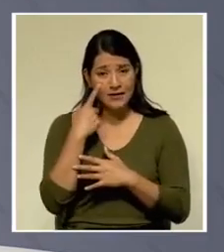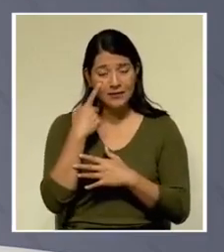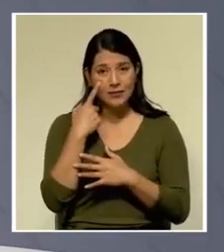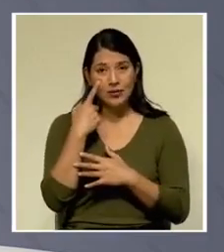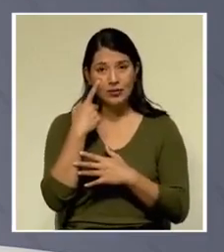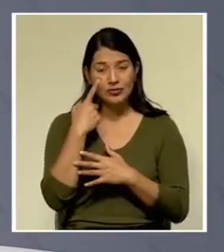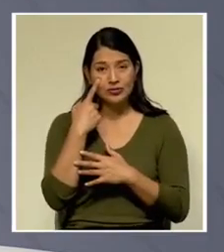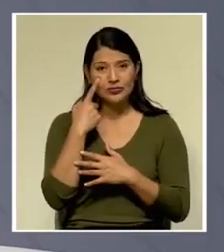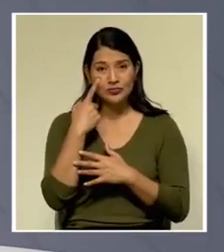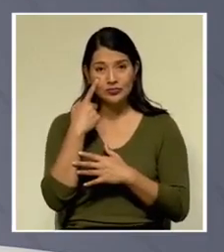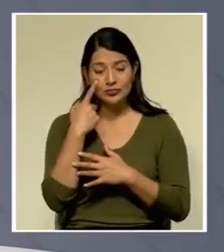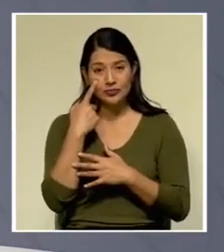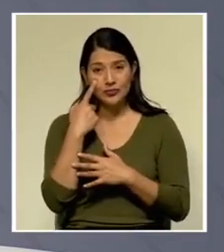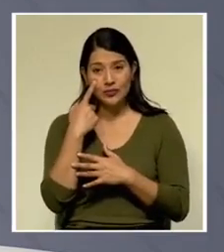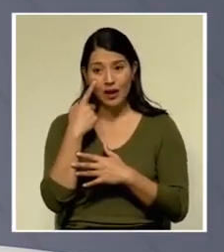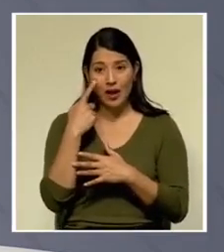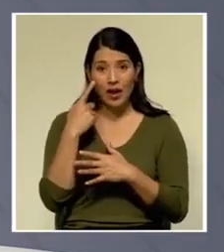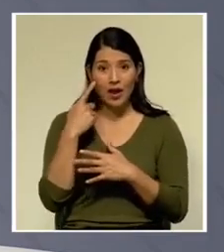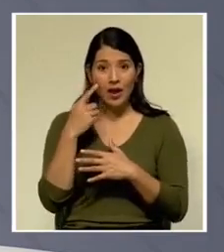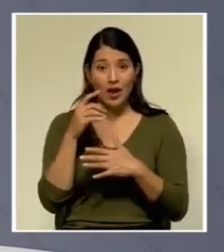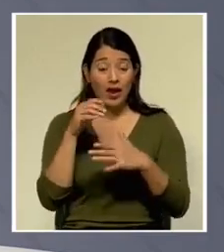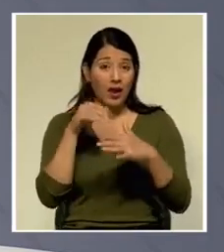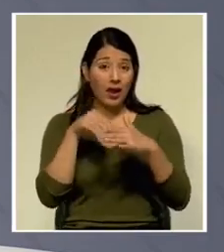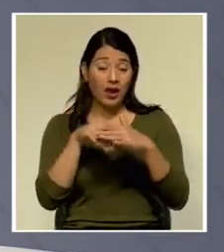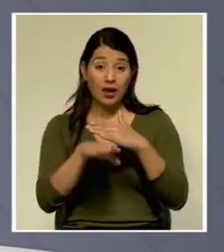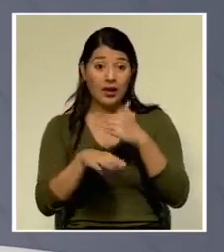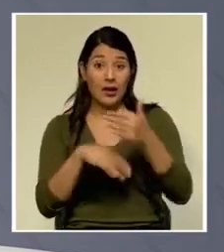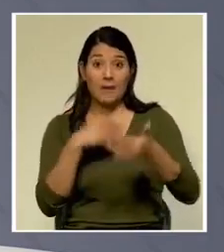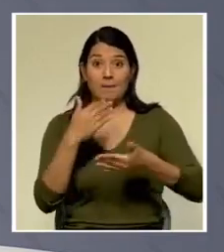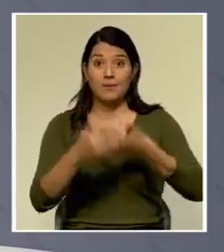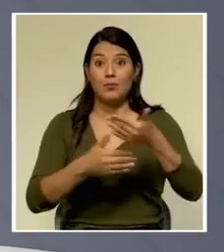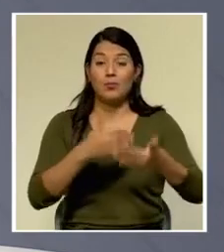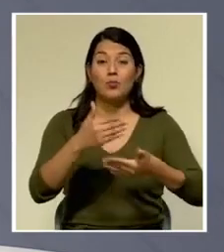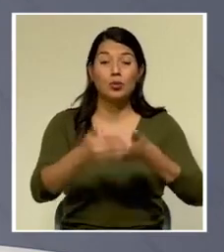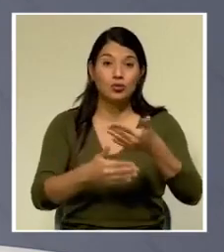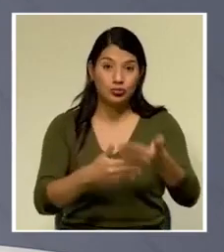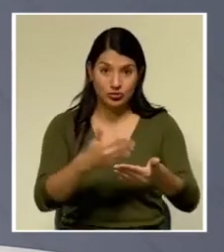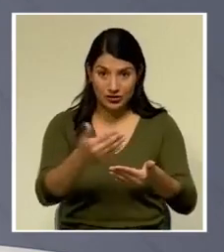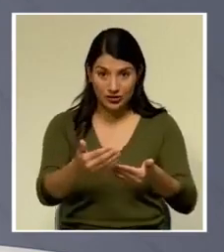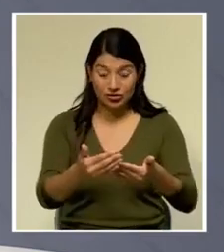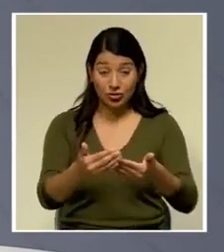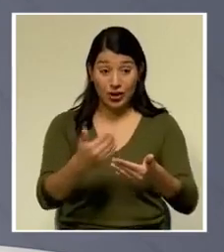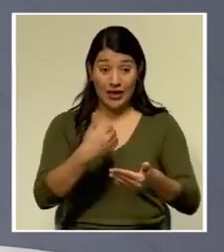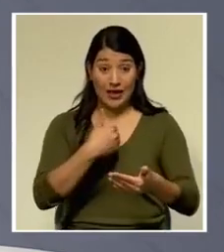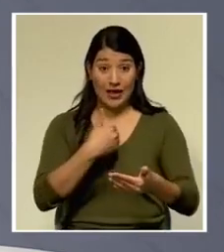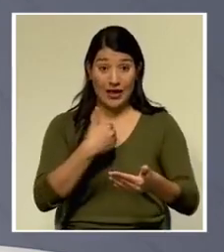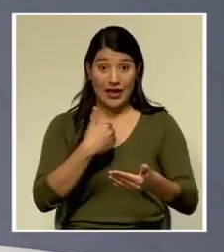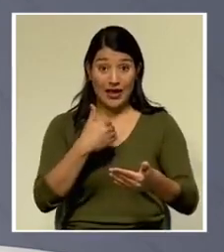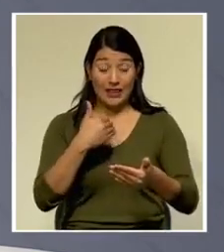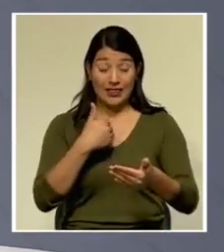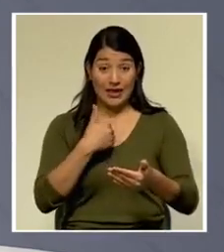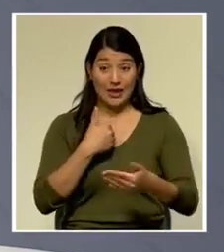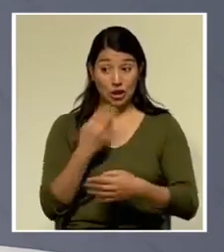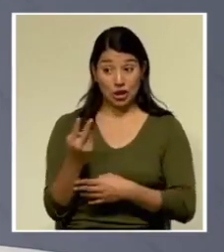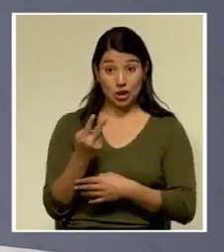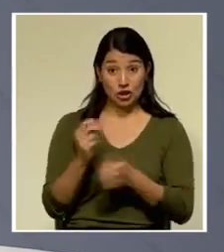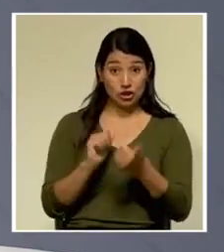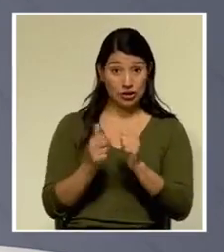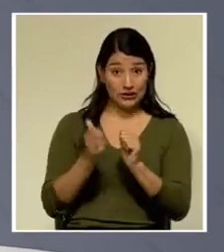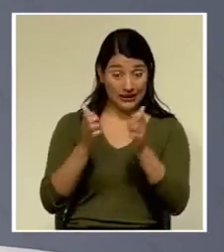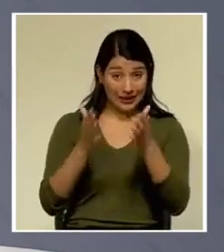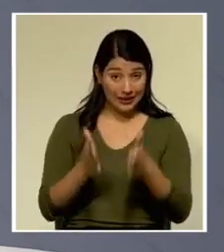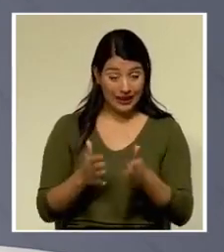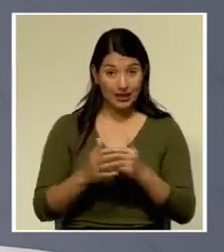tónica, en los argumentos centrales que de los dos candidatos han presentado en los últimos